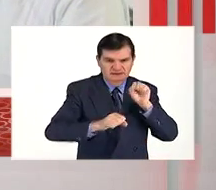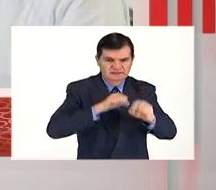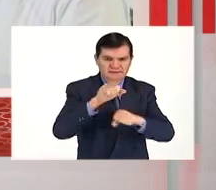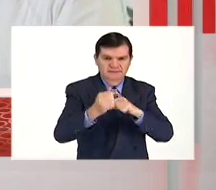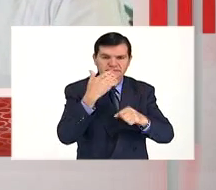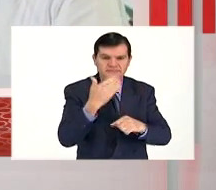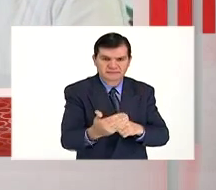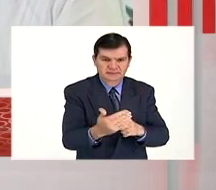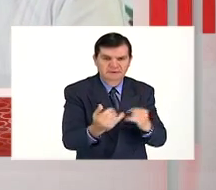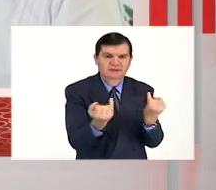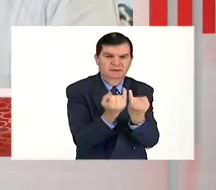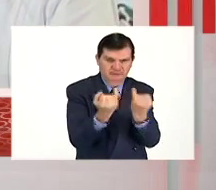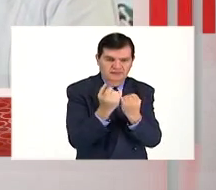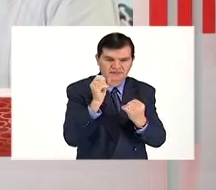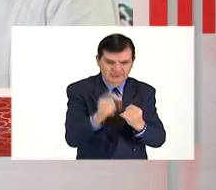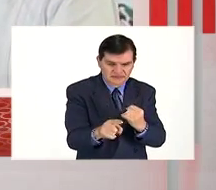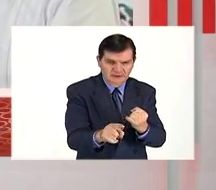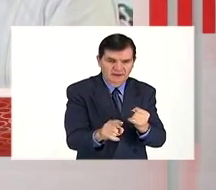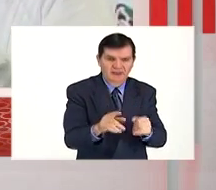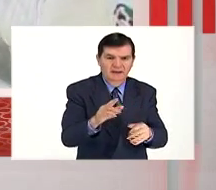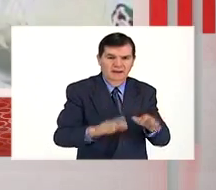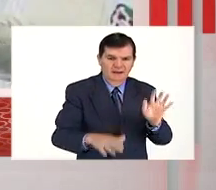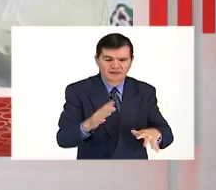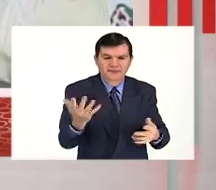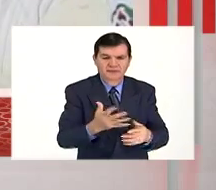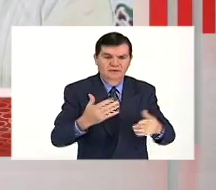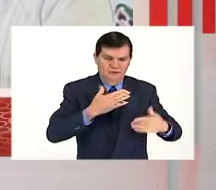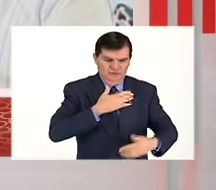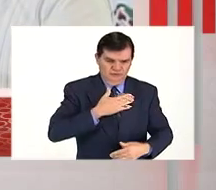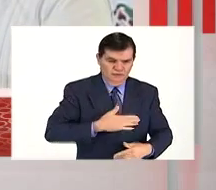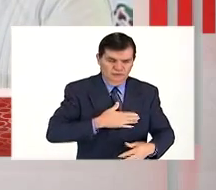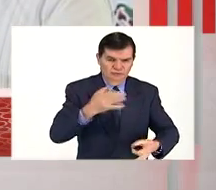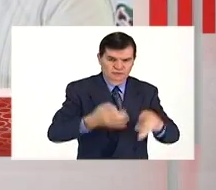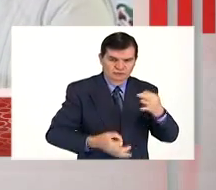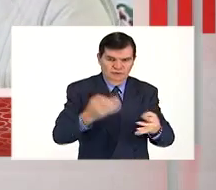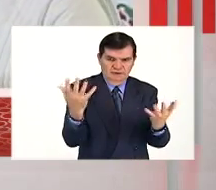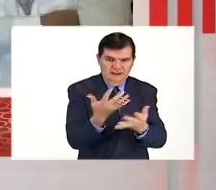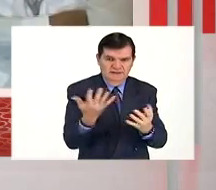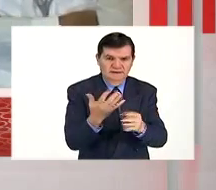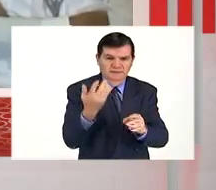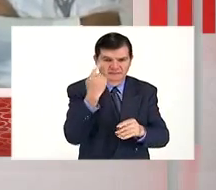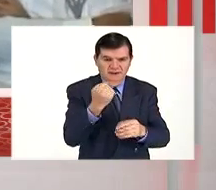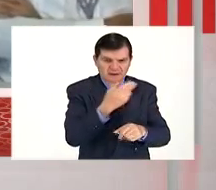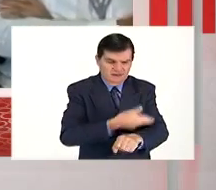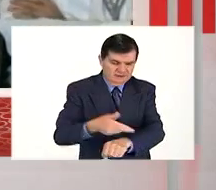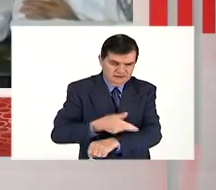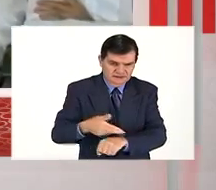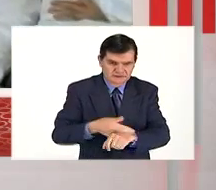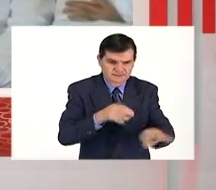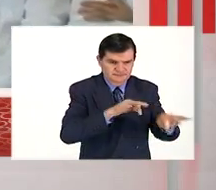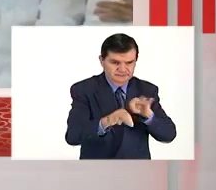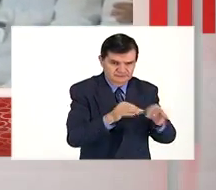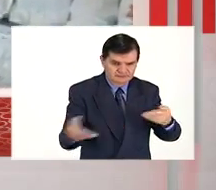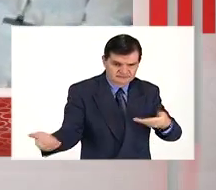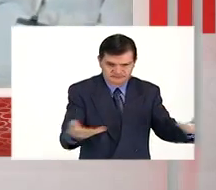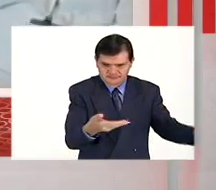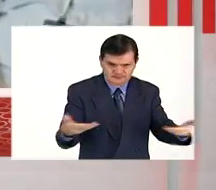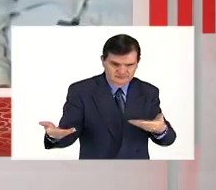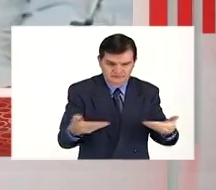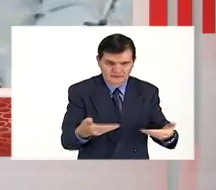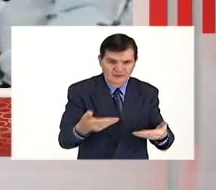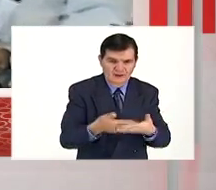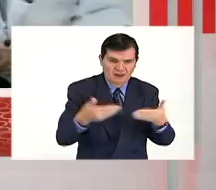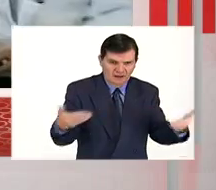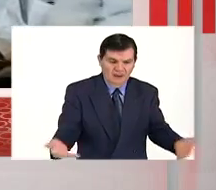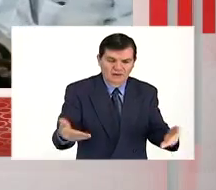eficiente, también, en muchos casos, la justicia que resuelve las controversias entre trabajadores y empleadores,